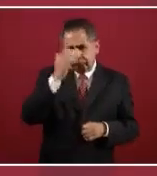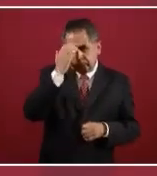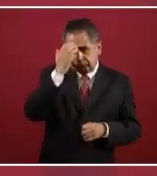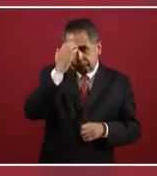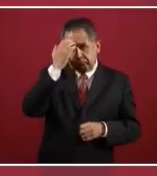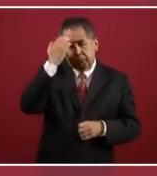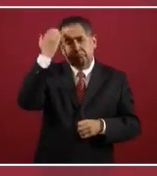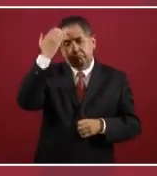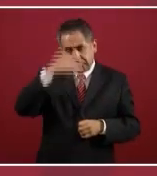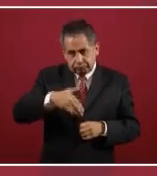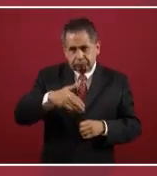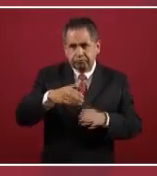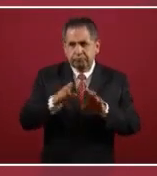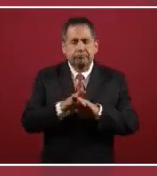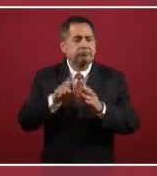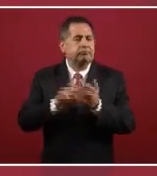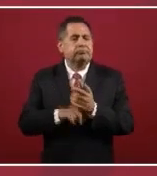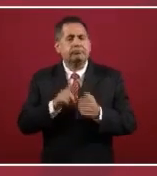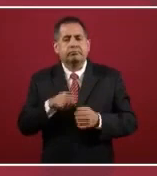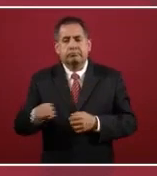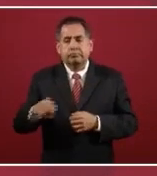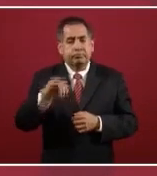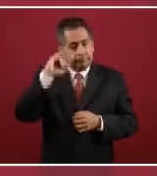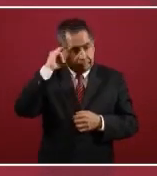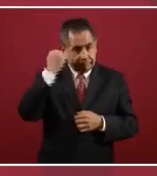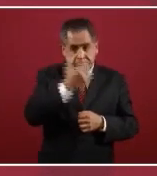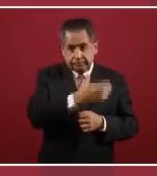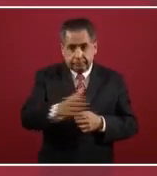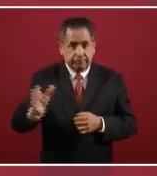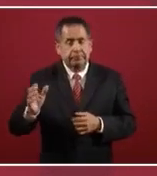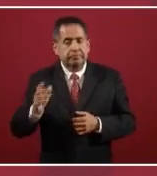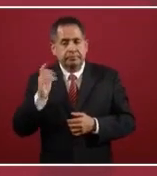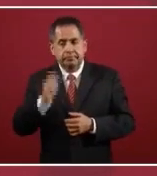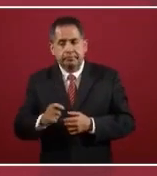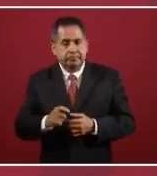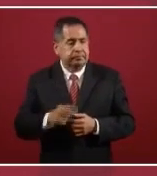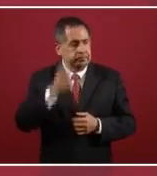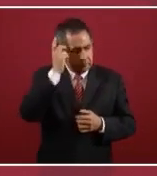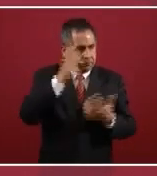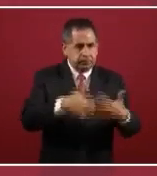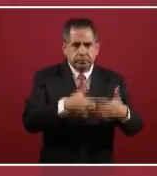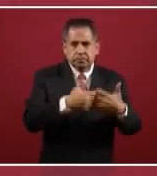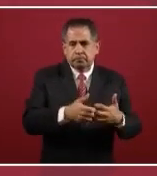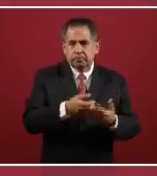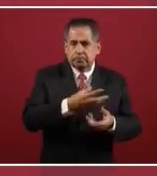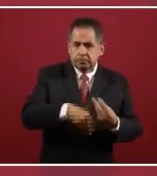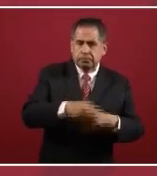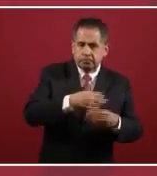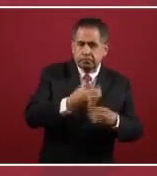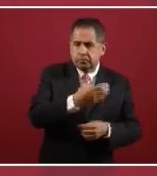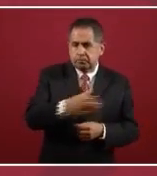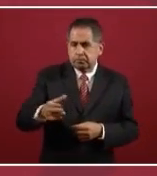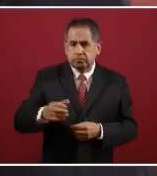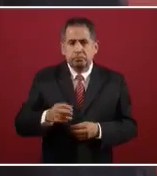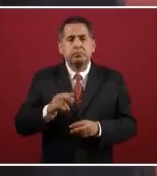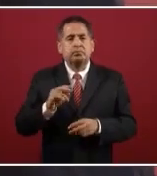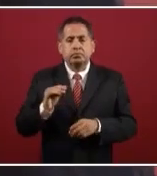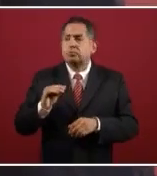sepan muchos campesinos, productores, que se va a